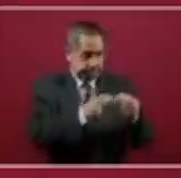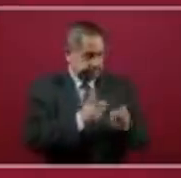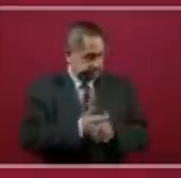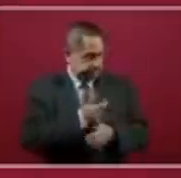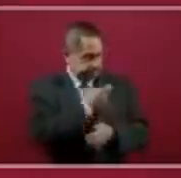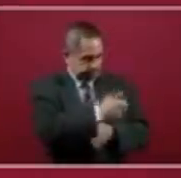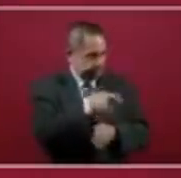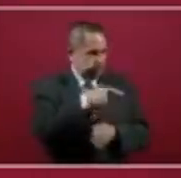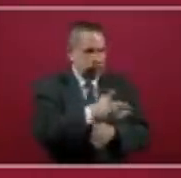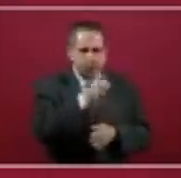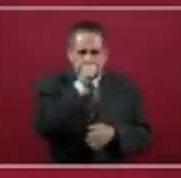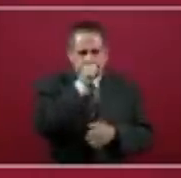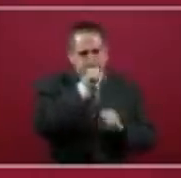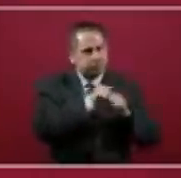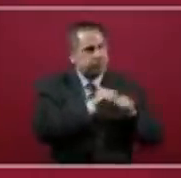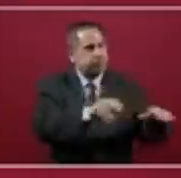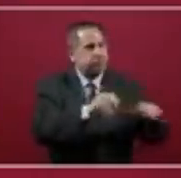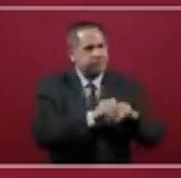hasta